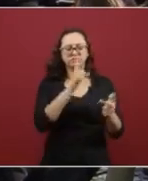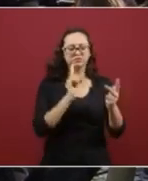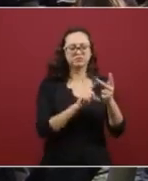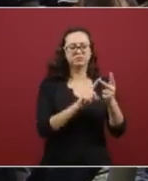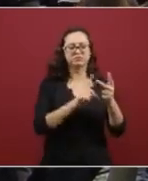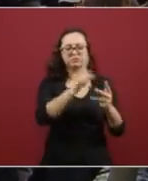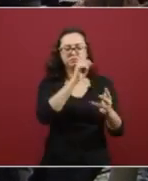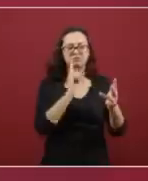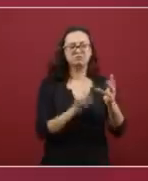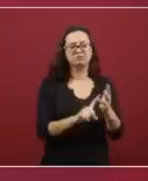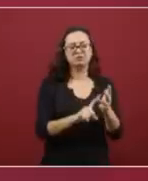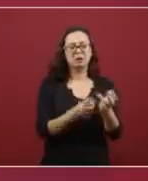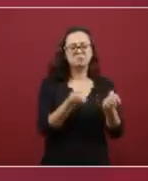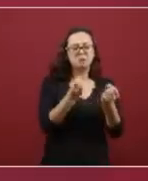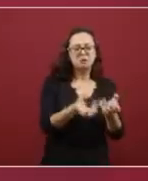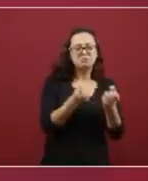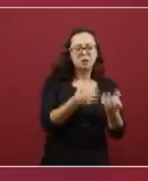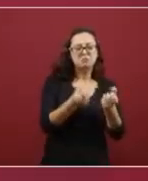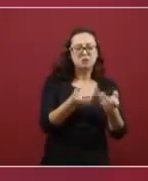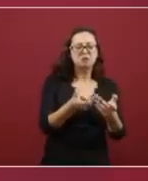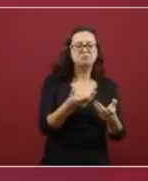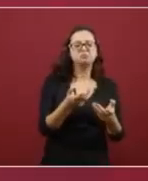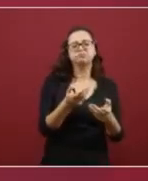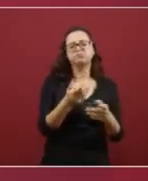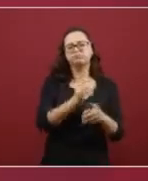asistencialista en lo social